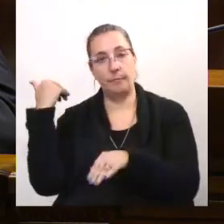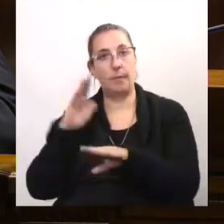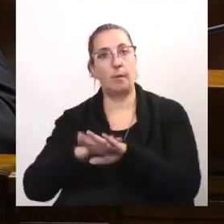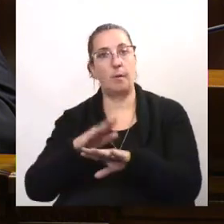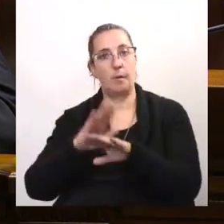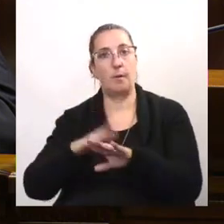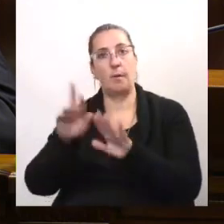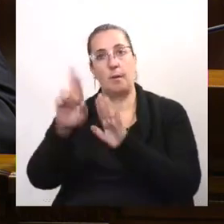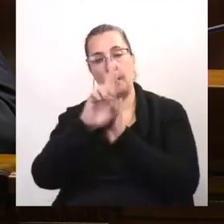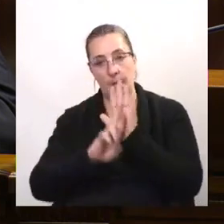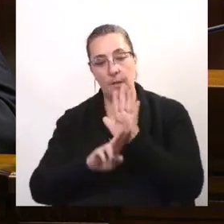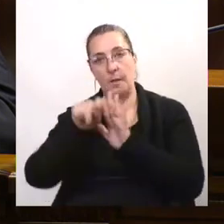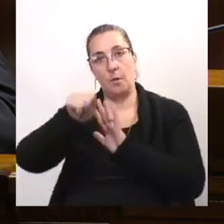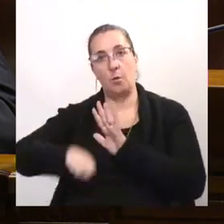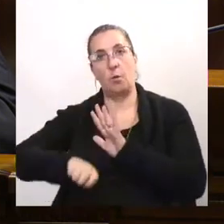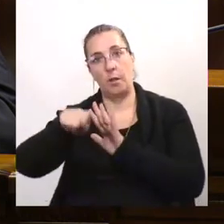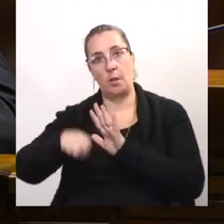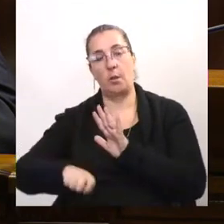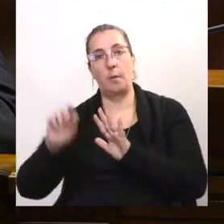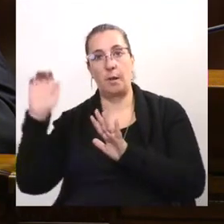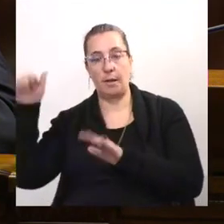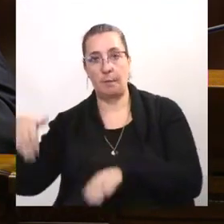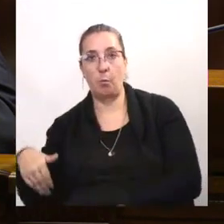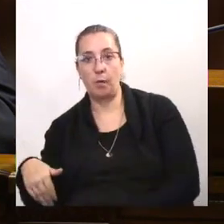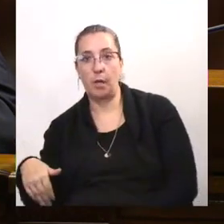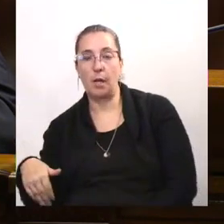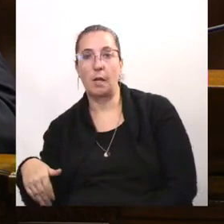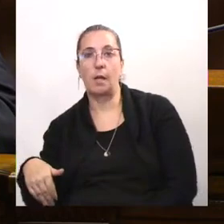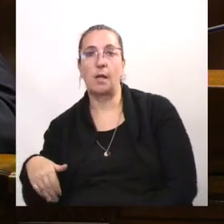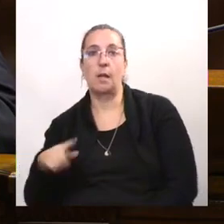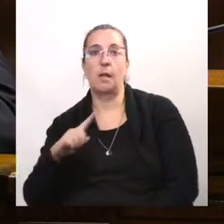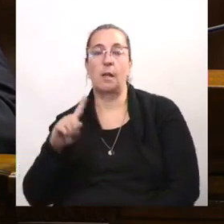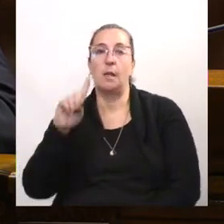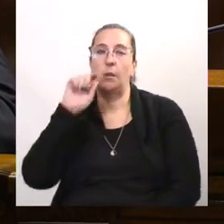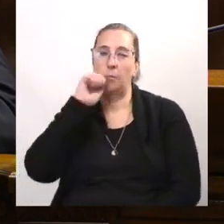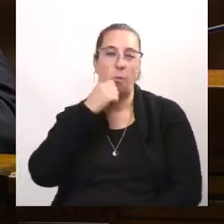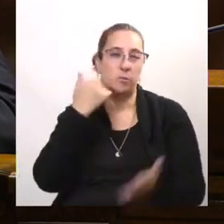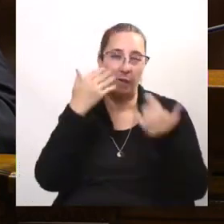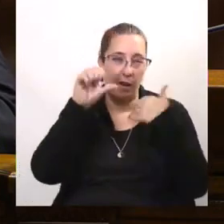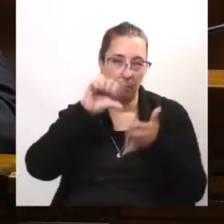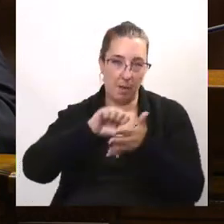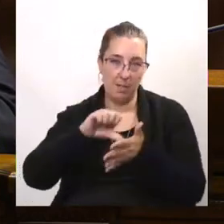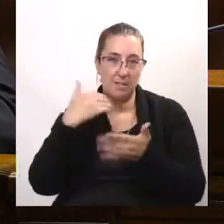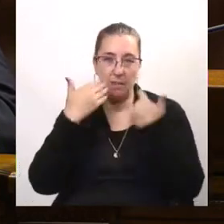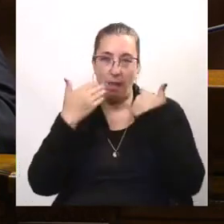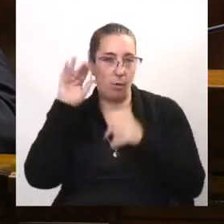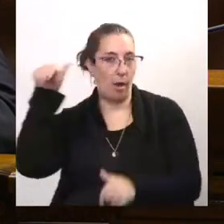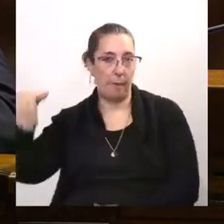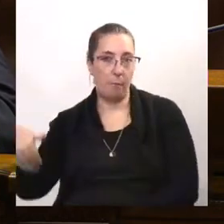régimen jurídico para la República, y hablo de la República, no me gusta hablar del país, hablo de la República,